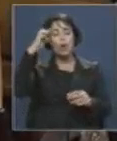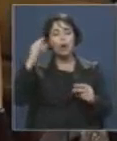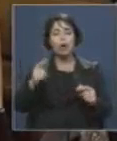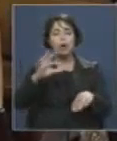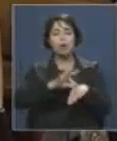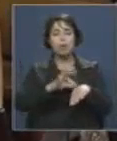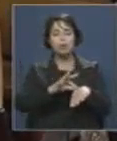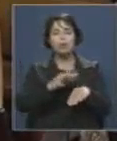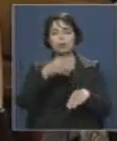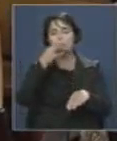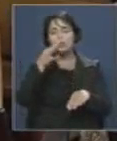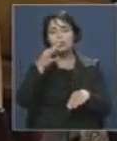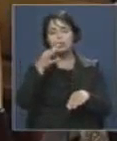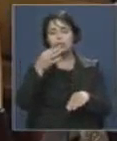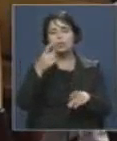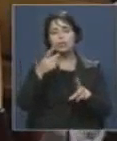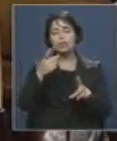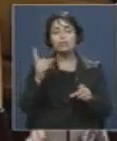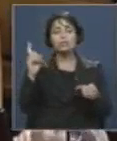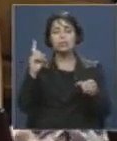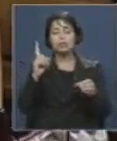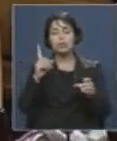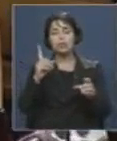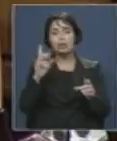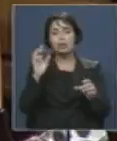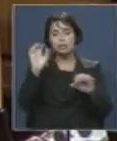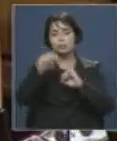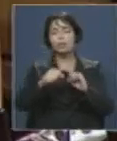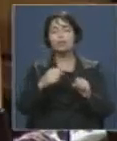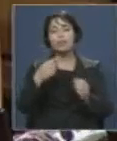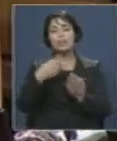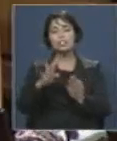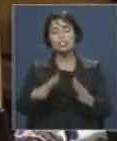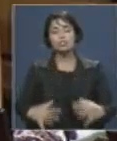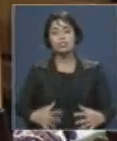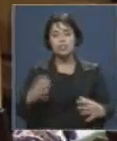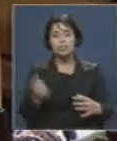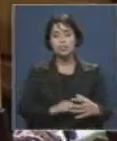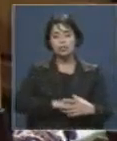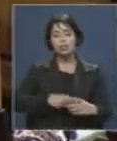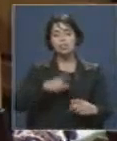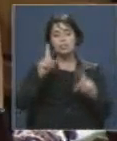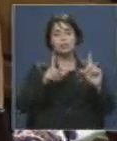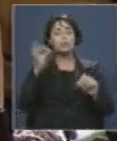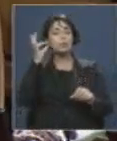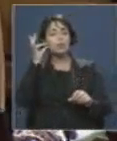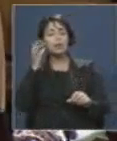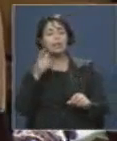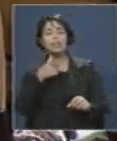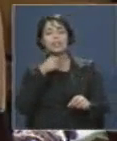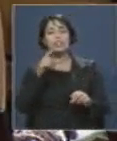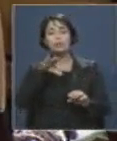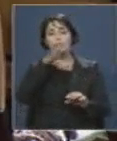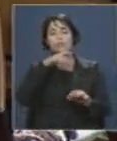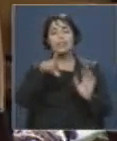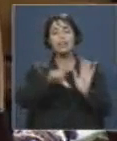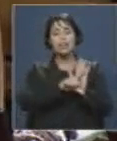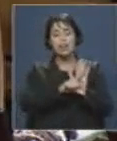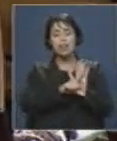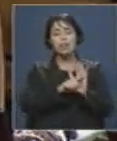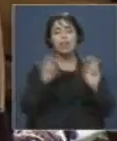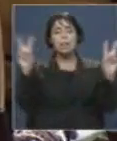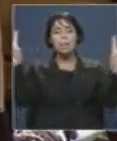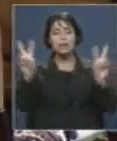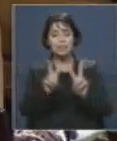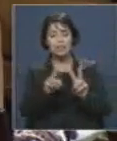de salud se acogieron a la objeción de conciencia, lo que quiere decir que si una mujer necesita hacer uso de la ley en Vallenar, tendría que ser trasladada hasta el Hospital